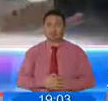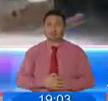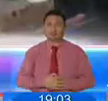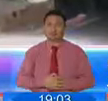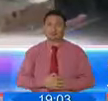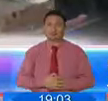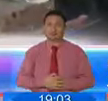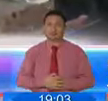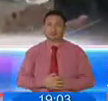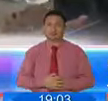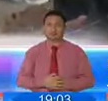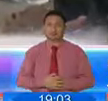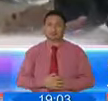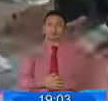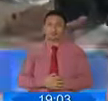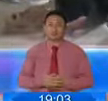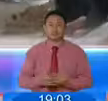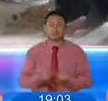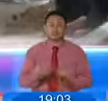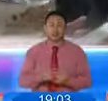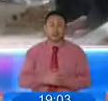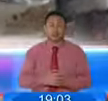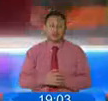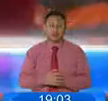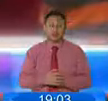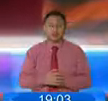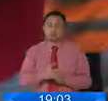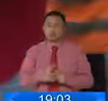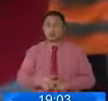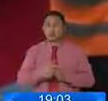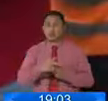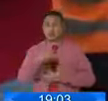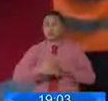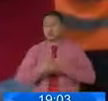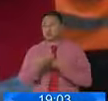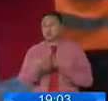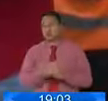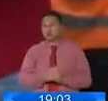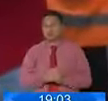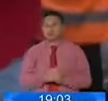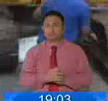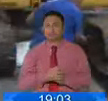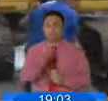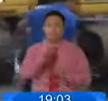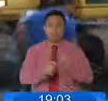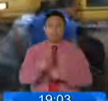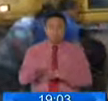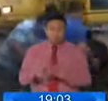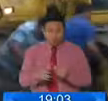Para tomar la acción legal en contra de quien corresponda tomar la acción legal. Afortunadamente no hubo víctimas que